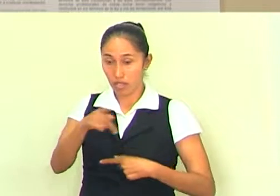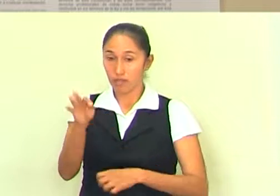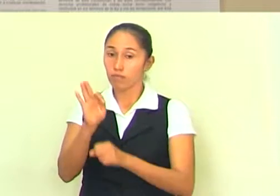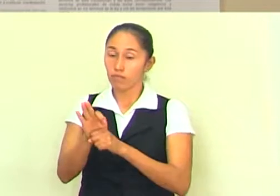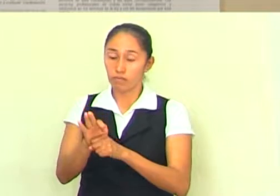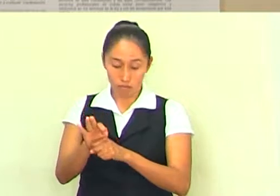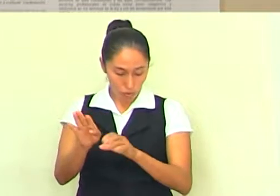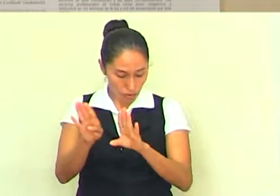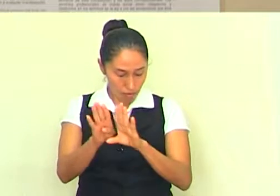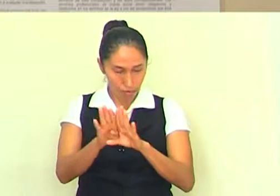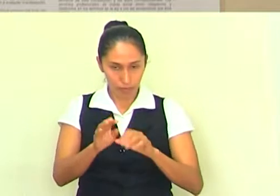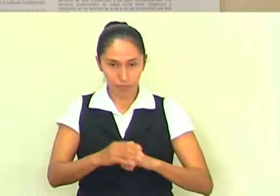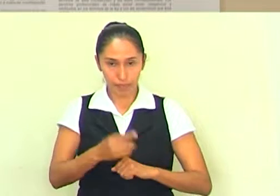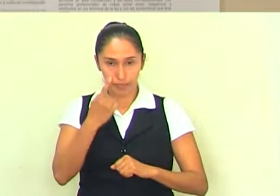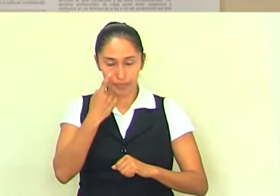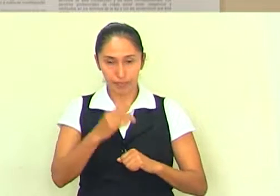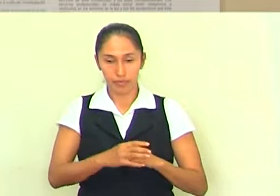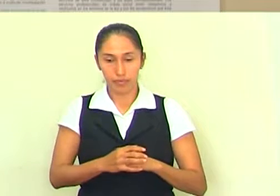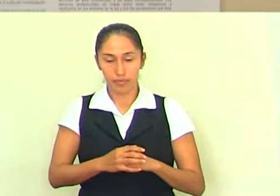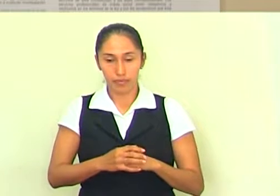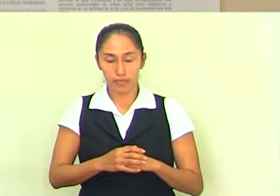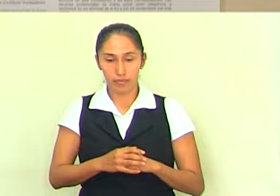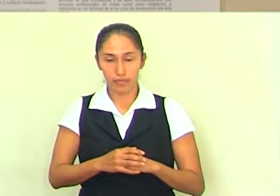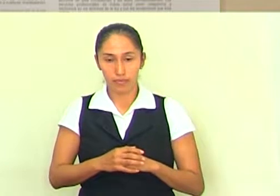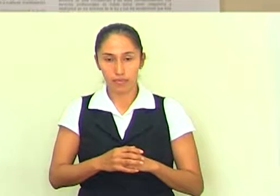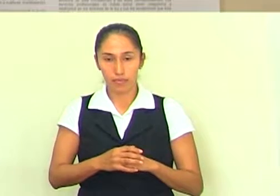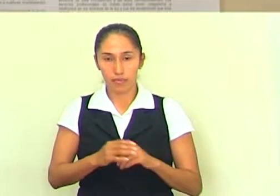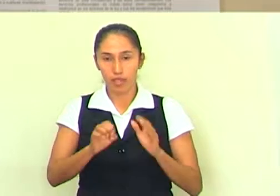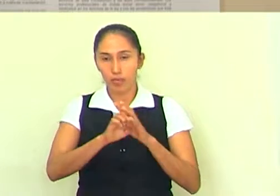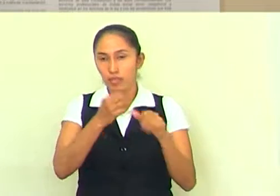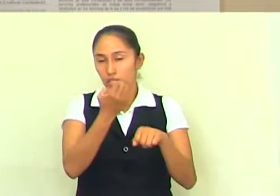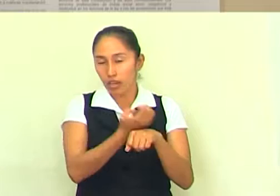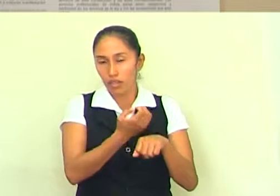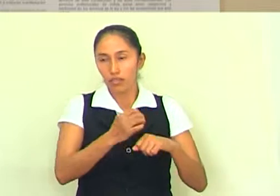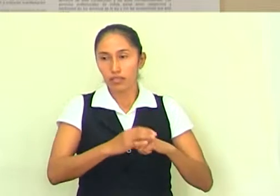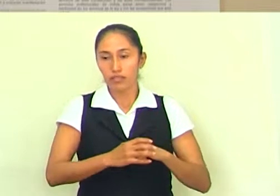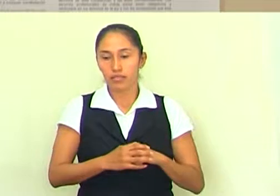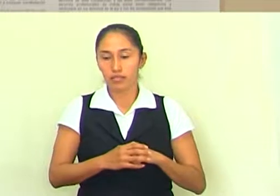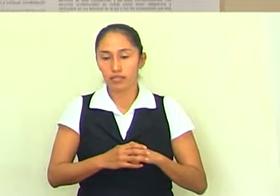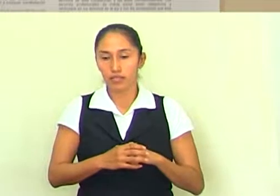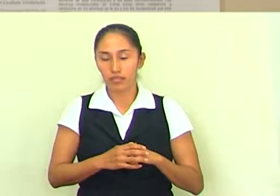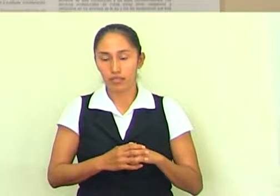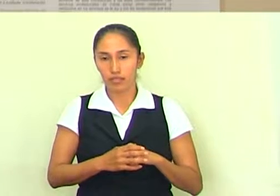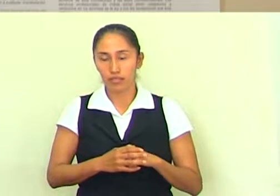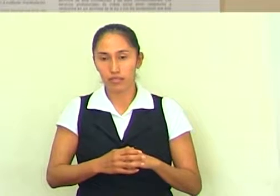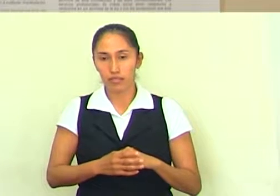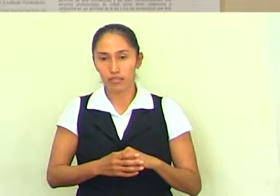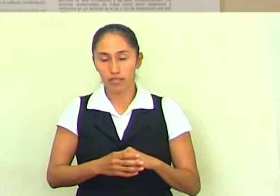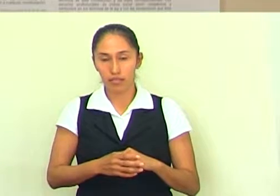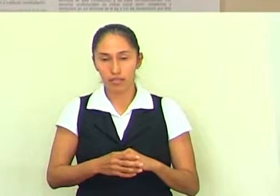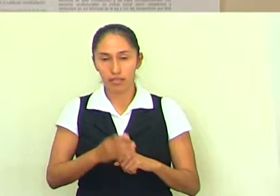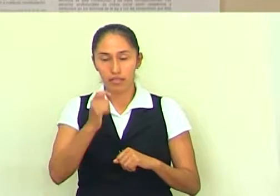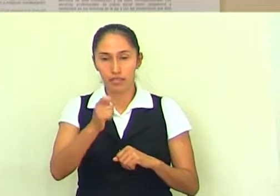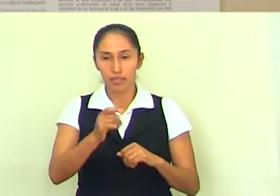empleamos varios conceptos, entre ellos el Estado, que se convierte en una